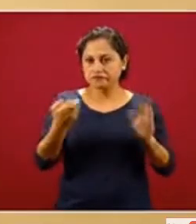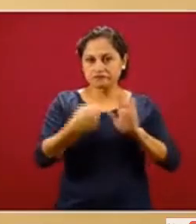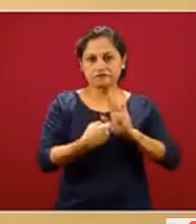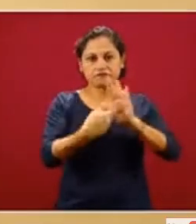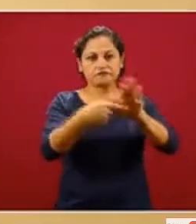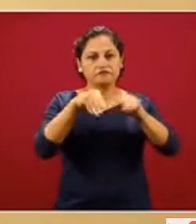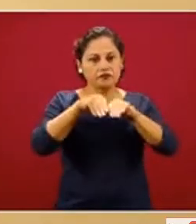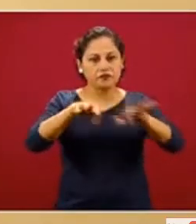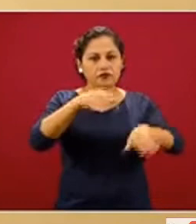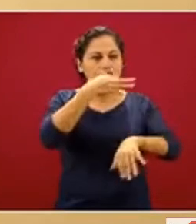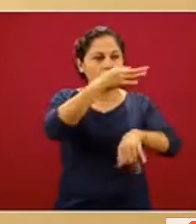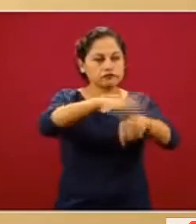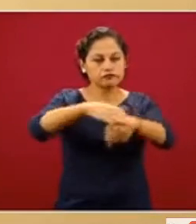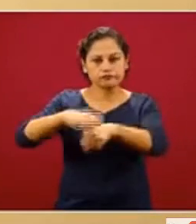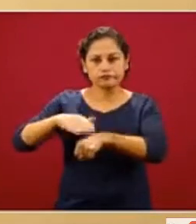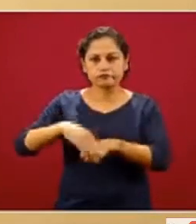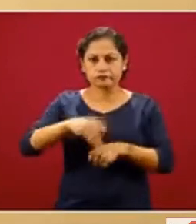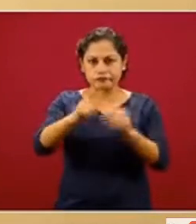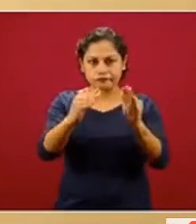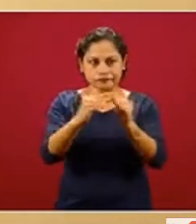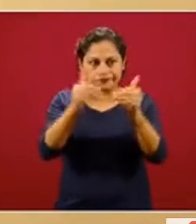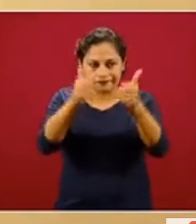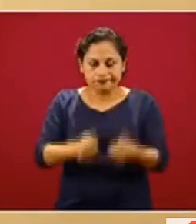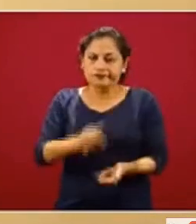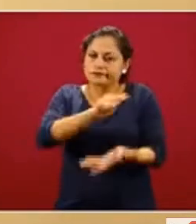jornada de distancia fue muy insistente en